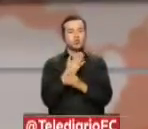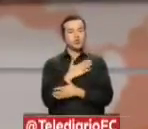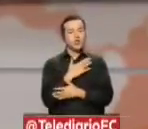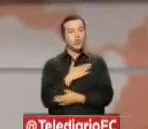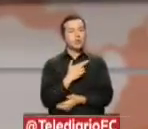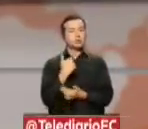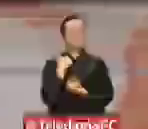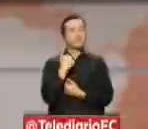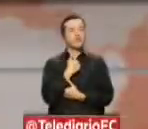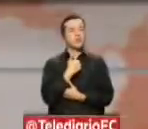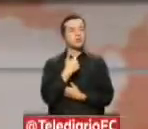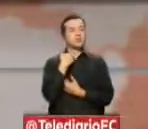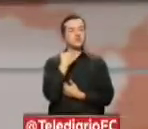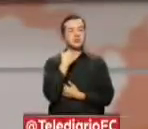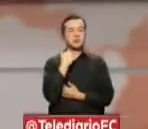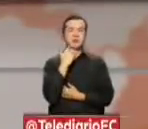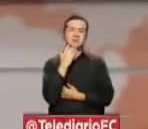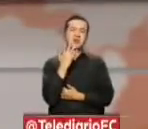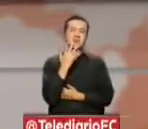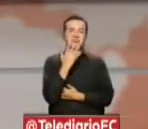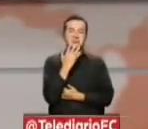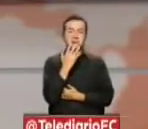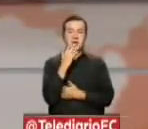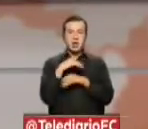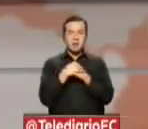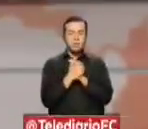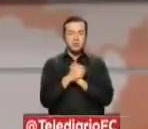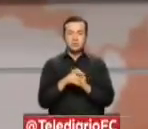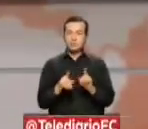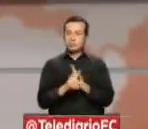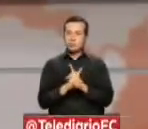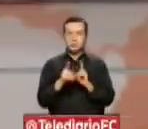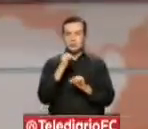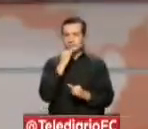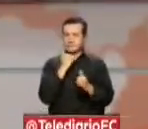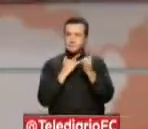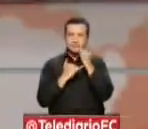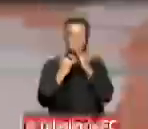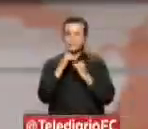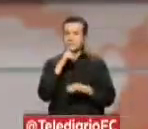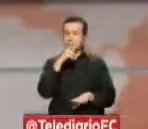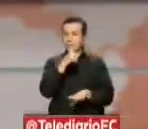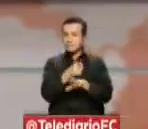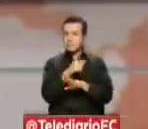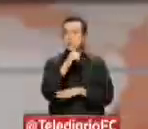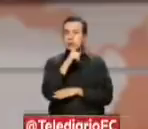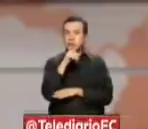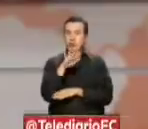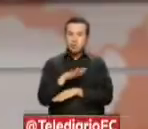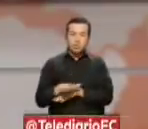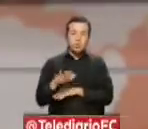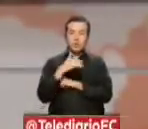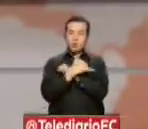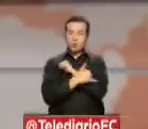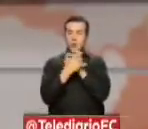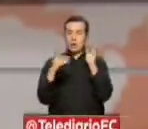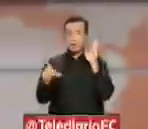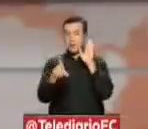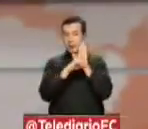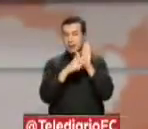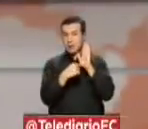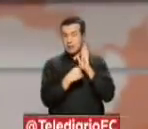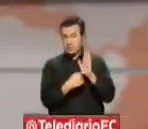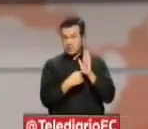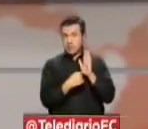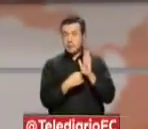la cual estamos nosotros invitados a cumplirla por disposición de nuestro pueblo a través de la legitimación